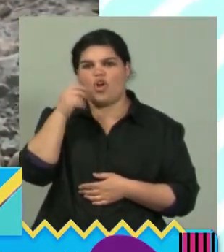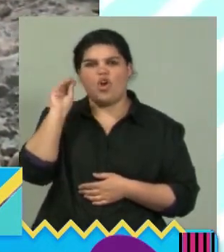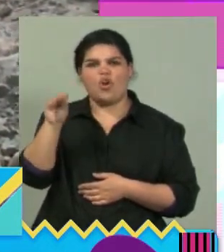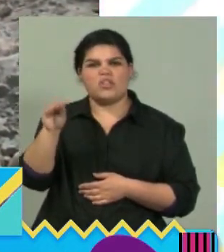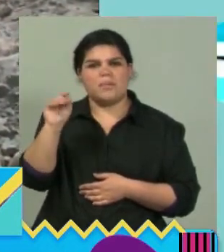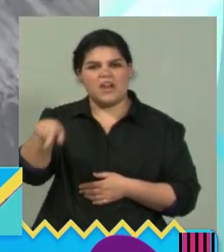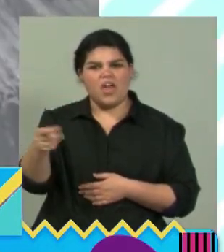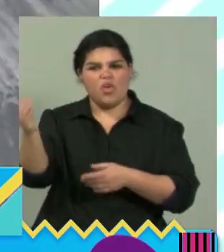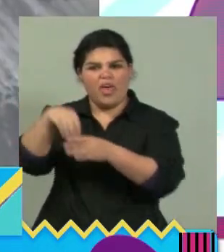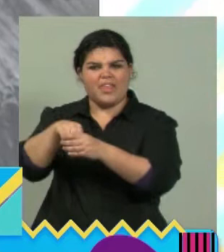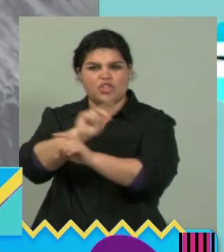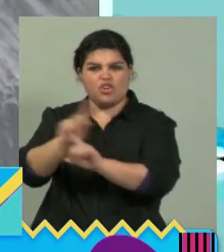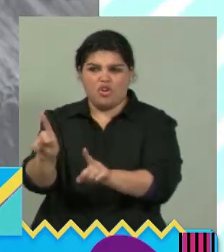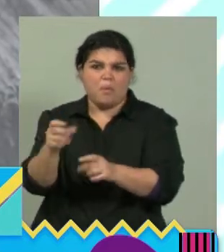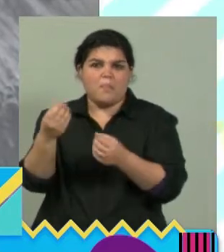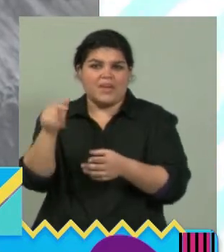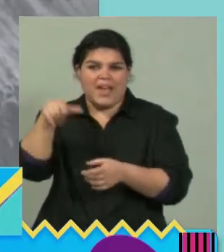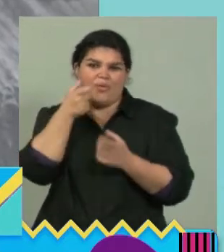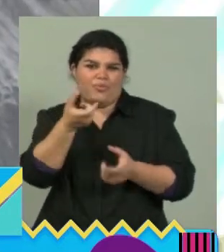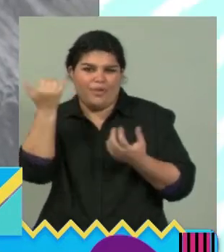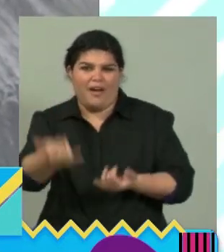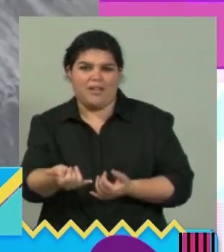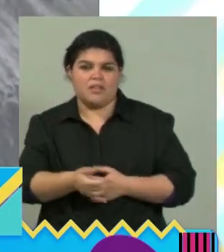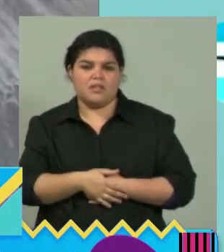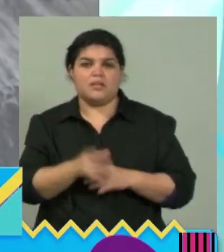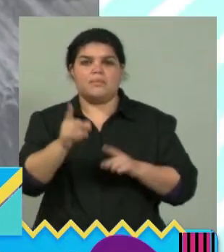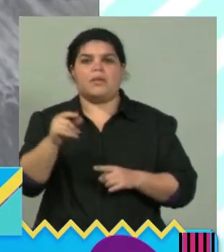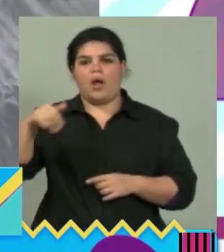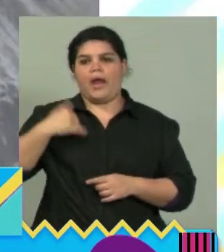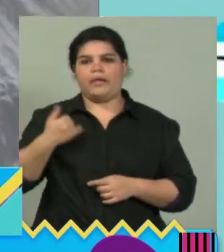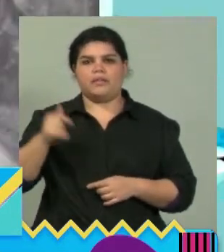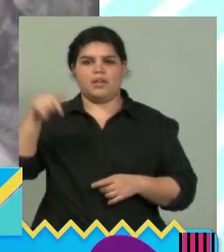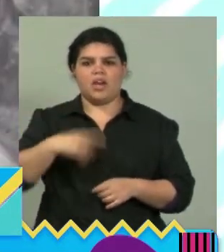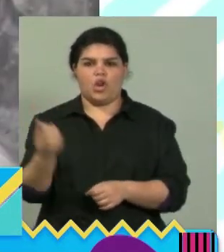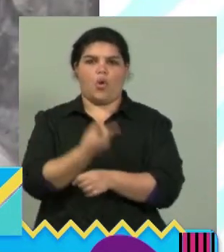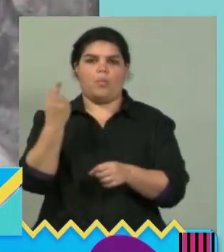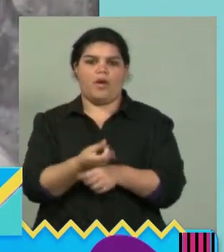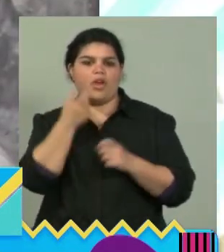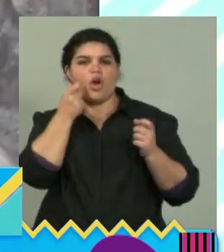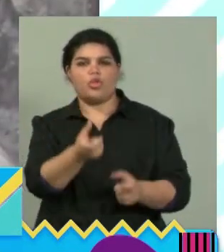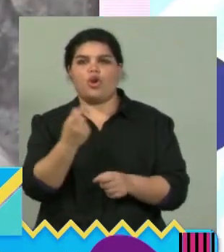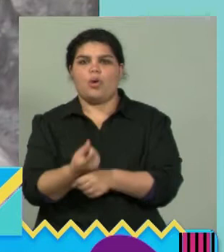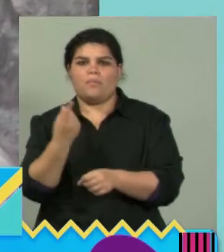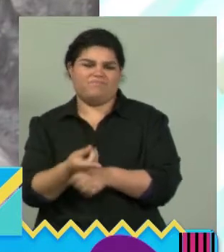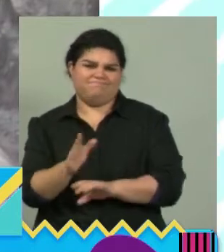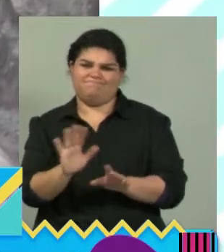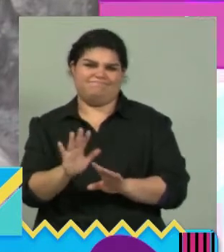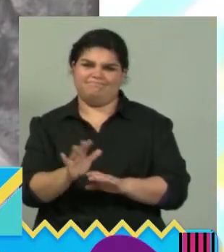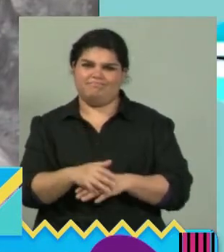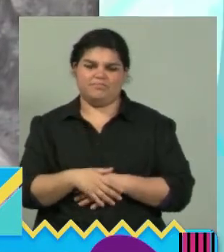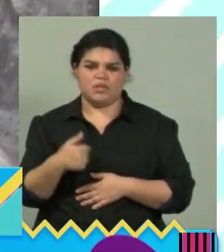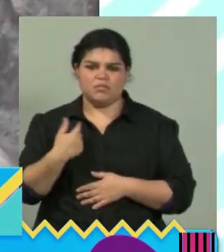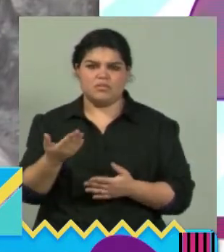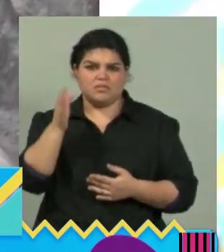Es decir, me parece que no es que en la Argentina, Raúl, nada podamos controlar. Yo creo que sí hay muchas cosas que